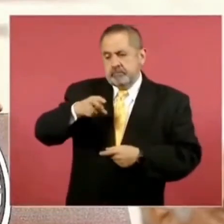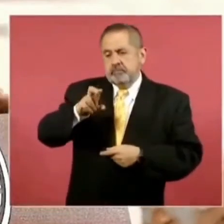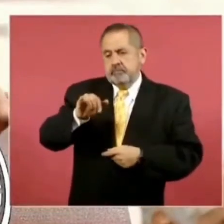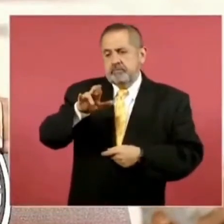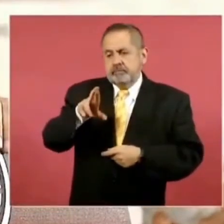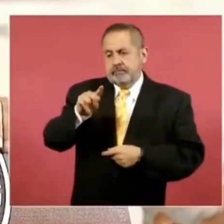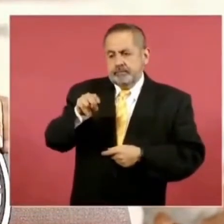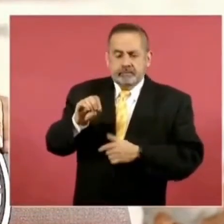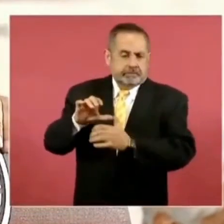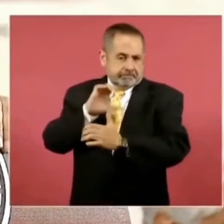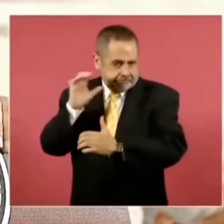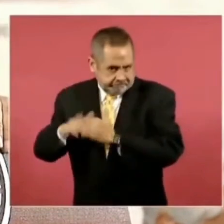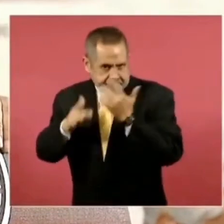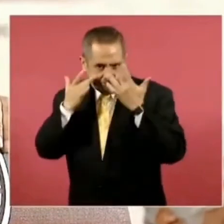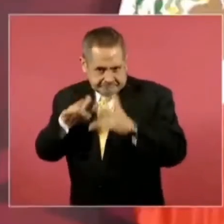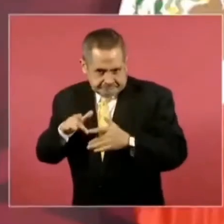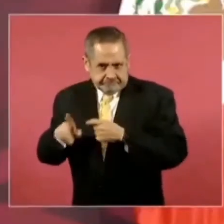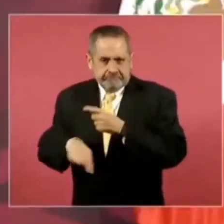ya no está,